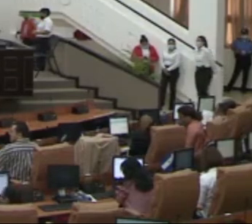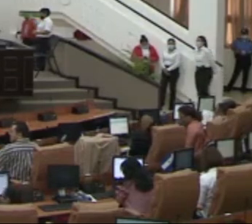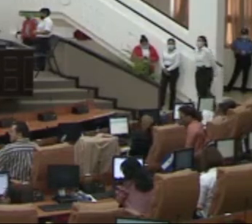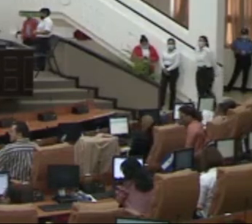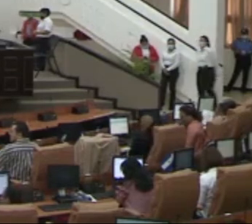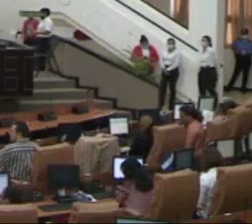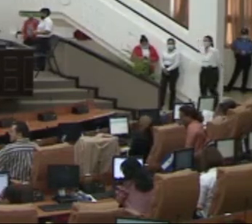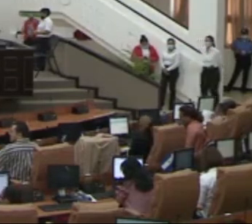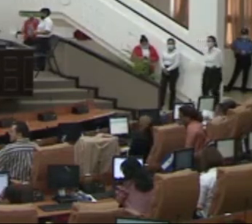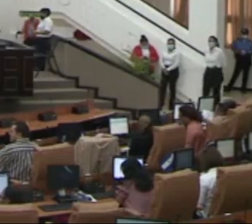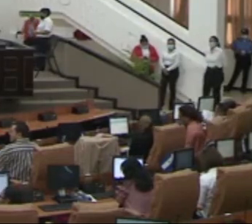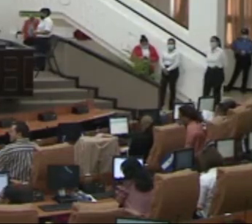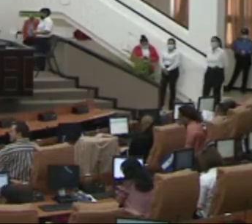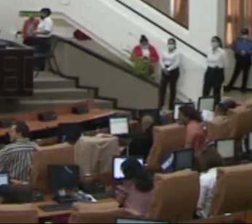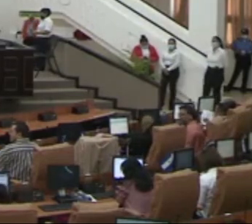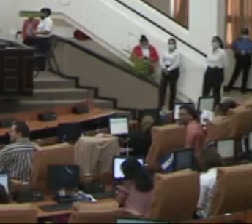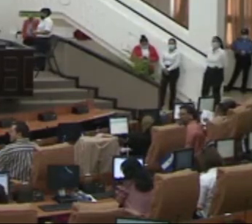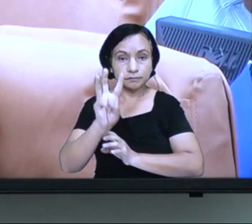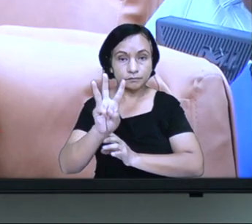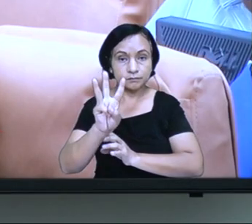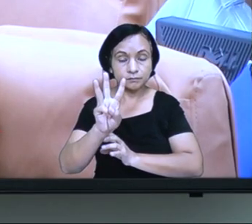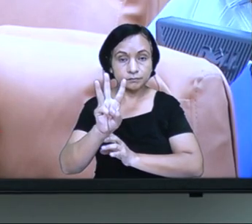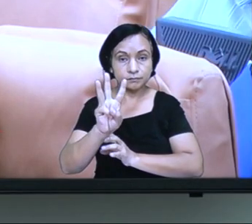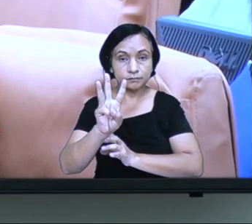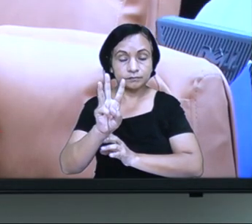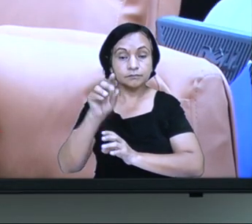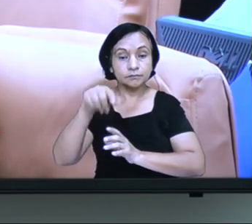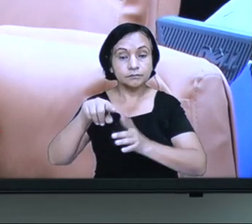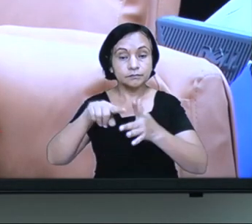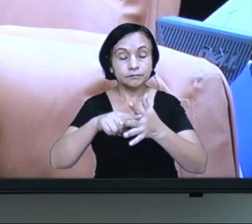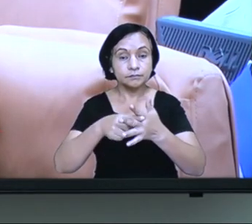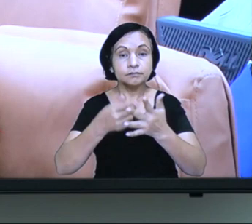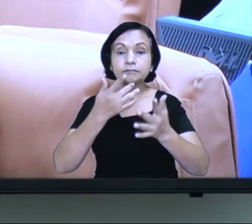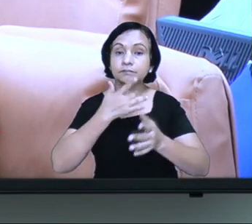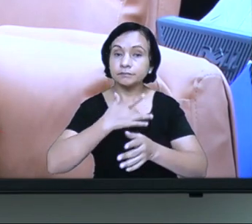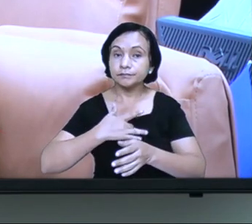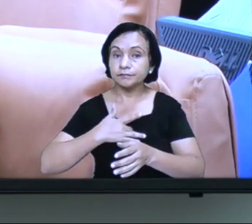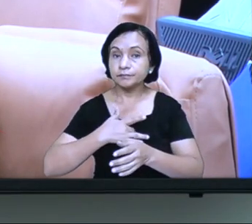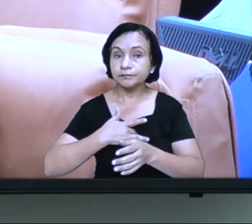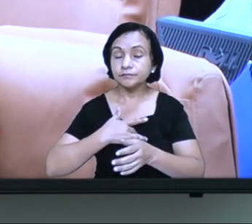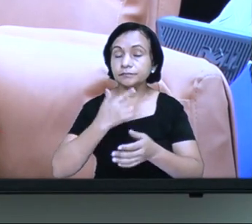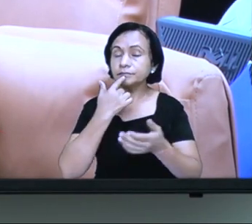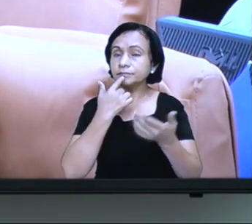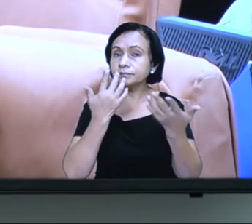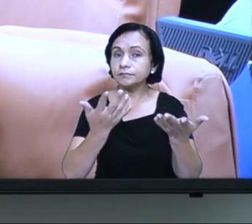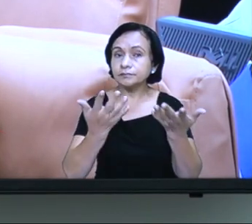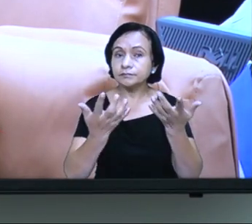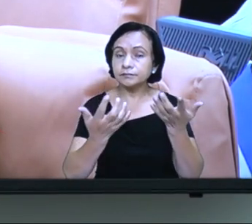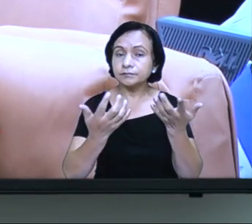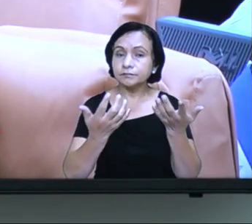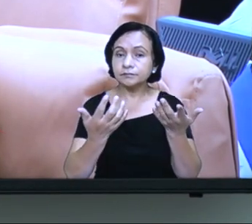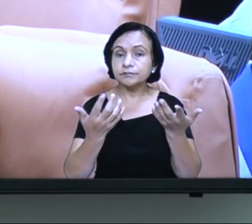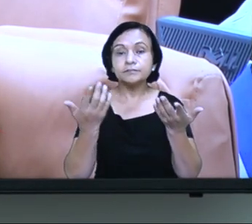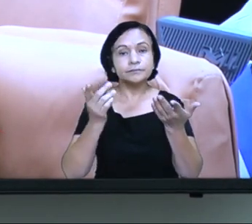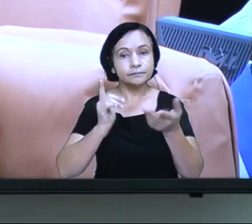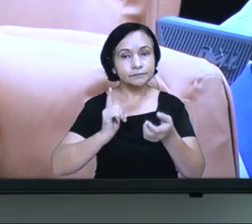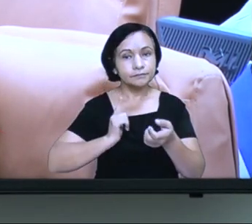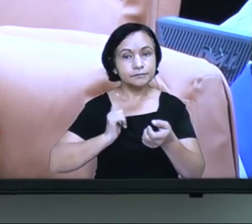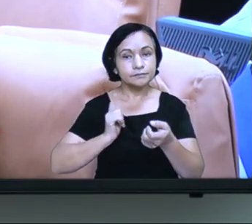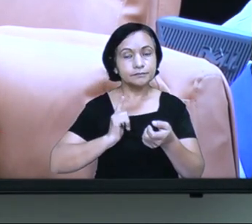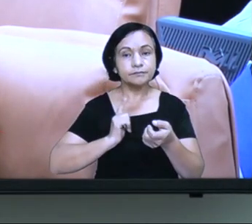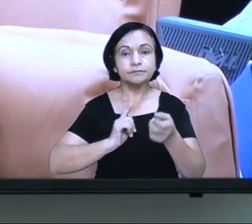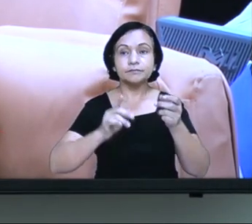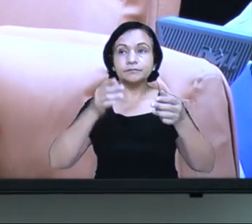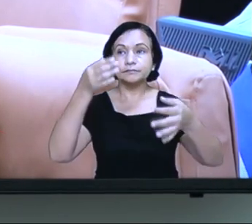el transporte aéreo internacional. Surge con la necesidad de contar con un